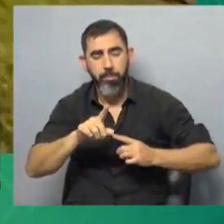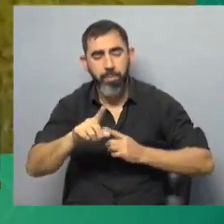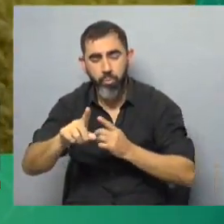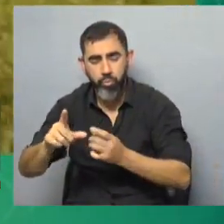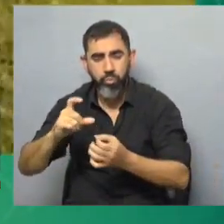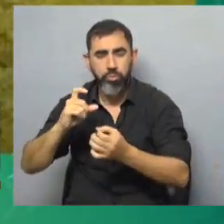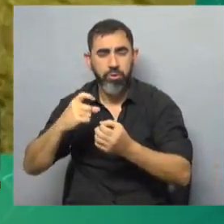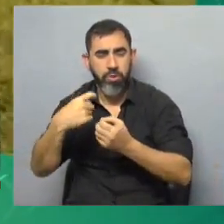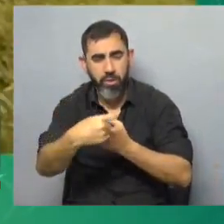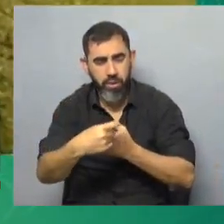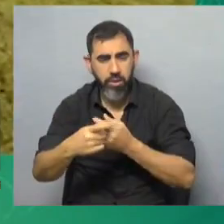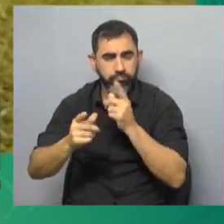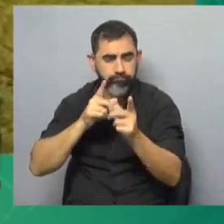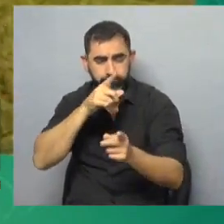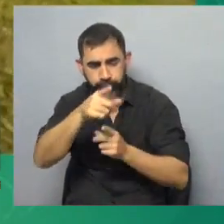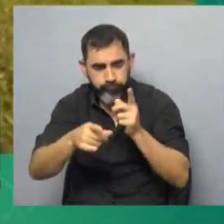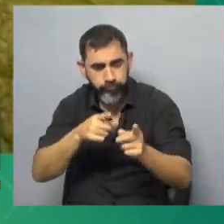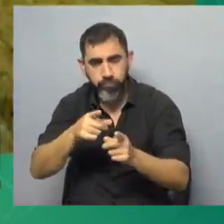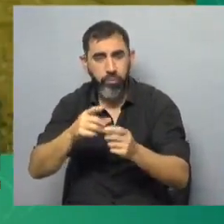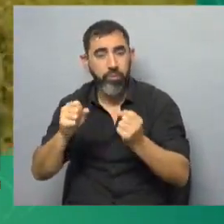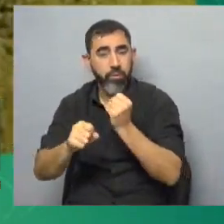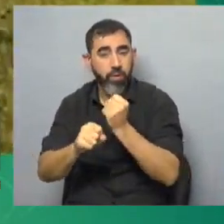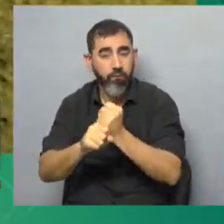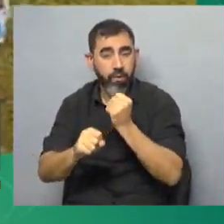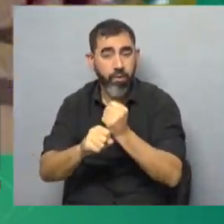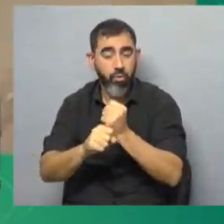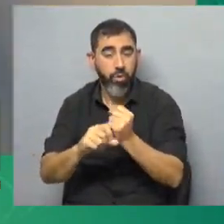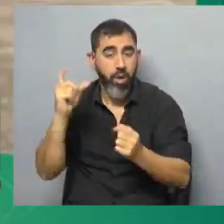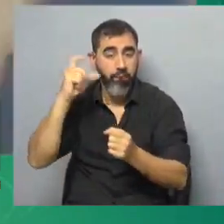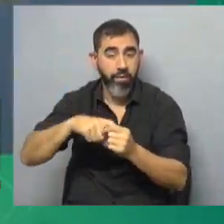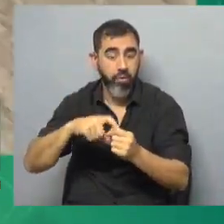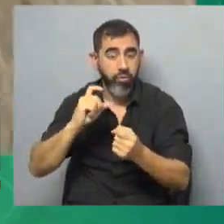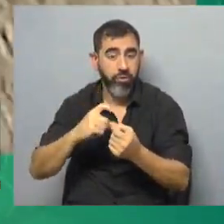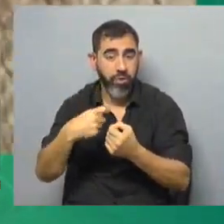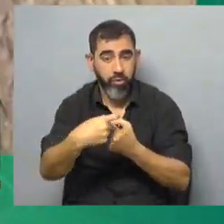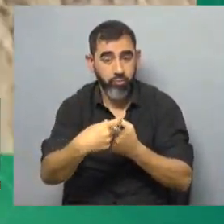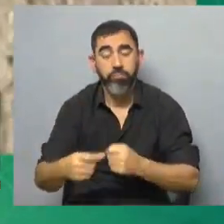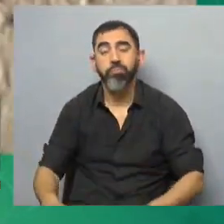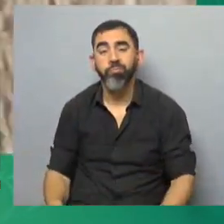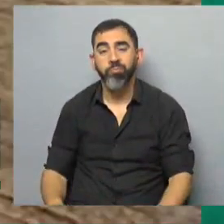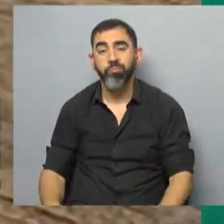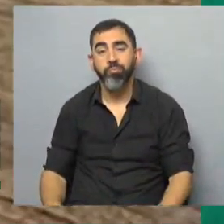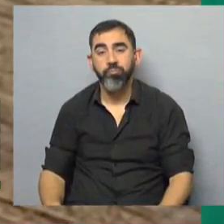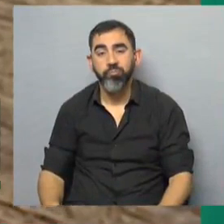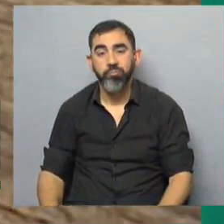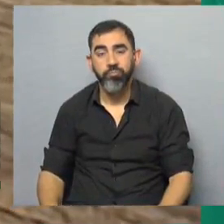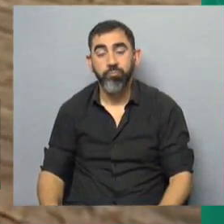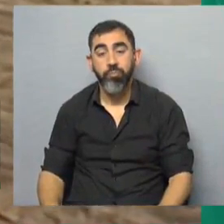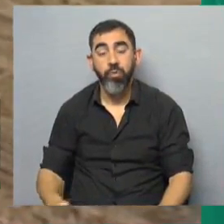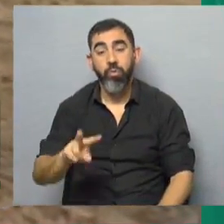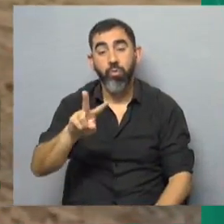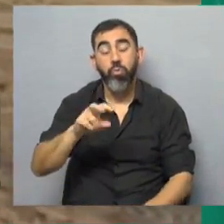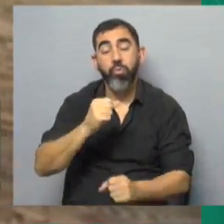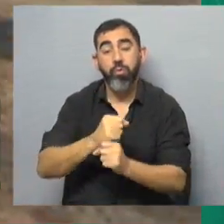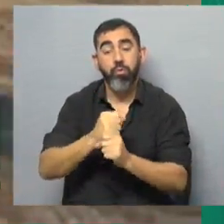sindical, de hostigamiento sistemático a los trabajadores que se quieren organizar. Y, bueno, han sido estos trabajadores que han